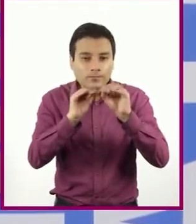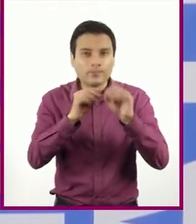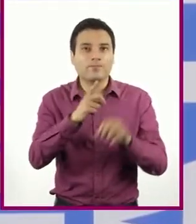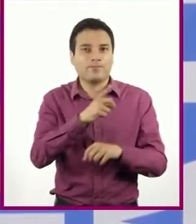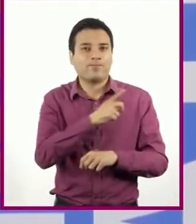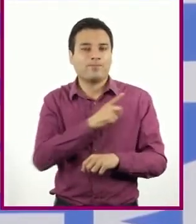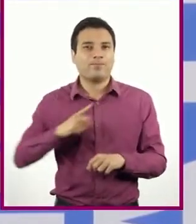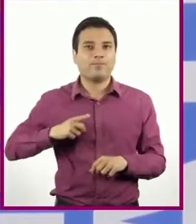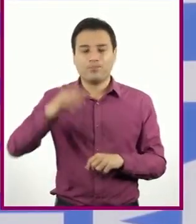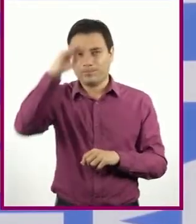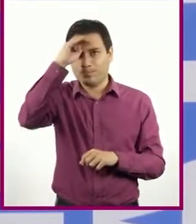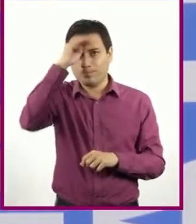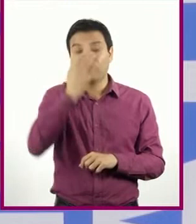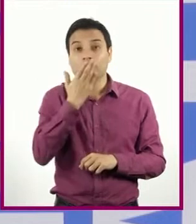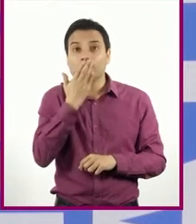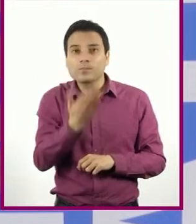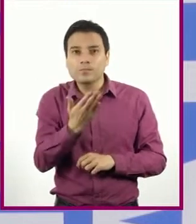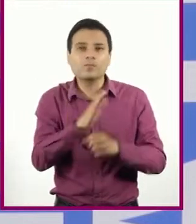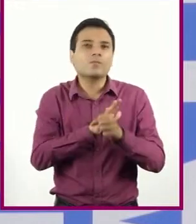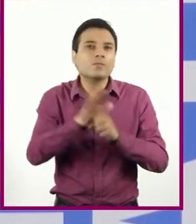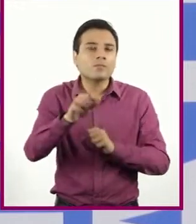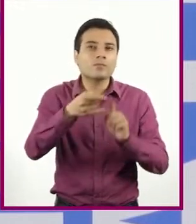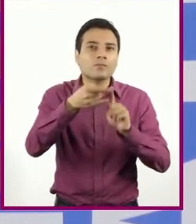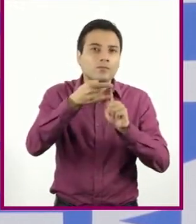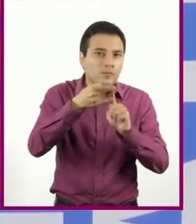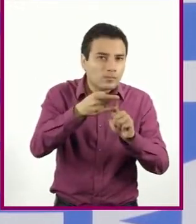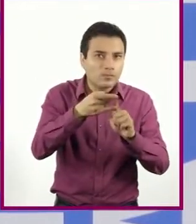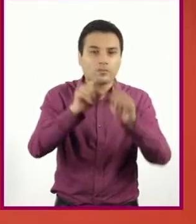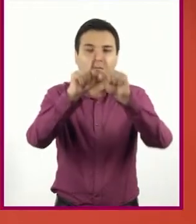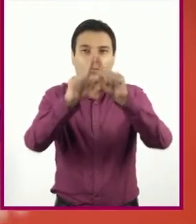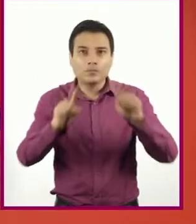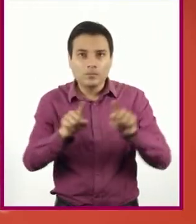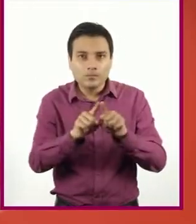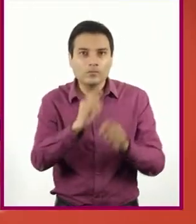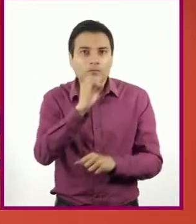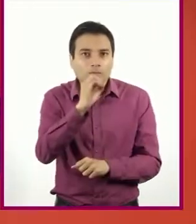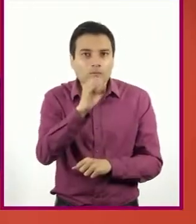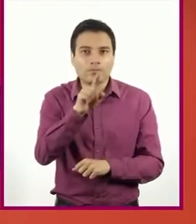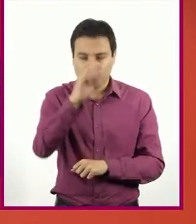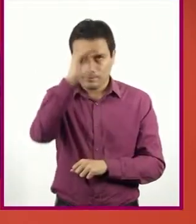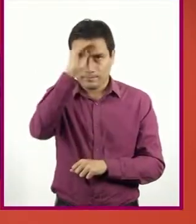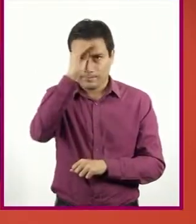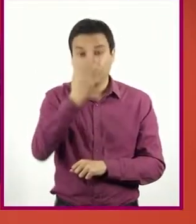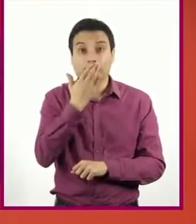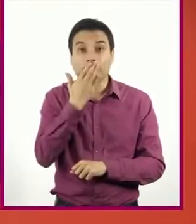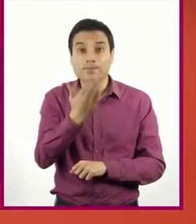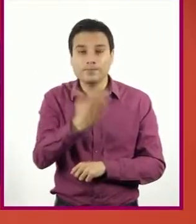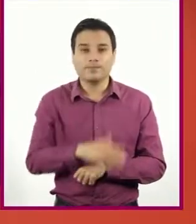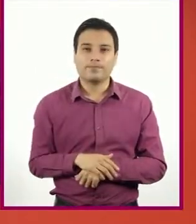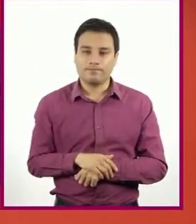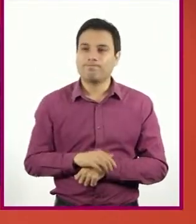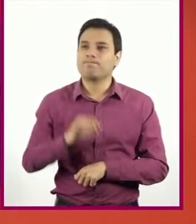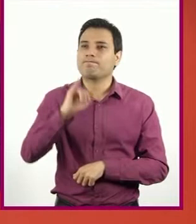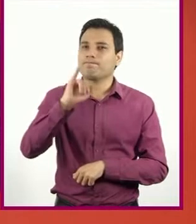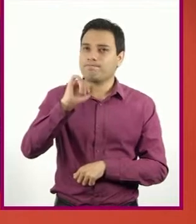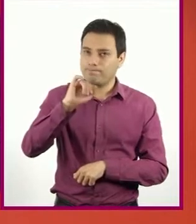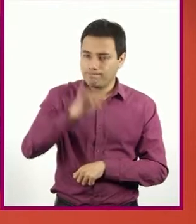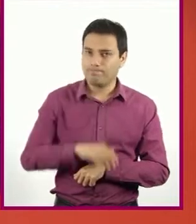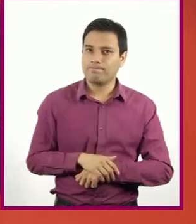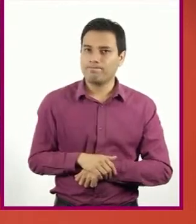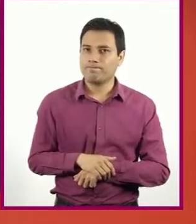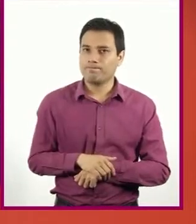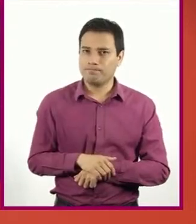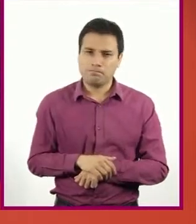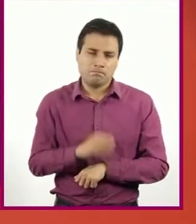línea que tendrá su viñeta a partir del texto elegido. Exactamente, aunque las líneas y la forma no determinan a la